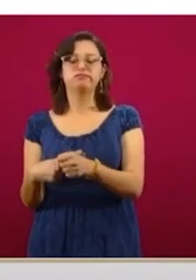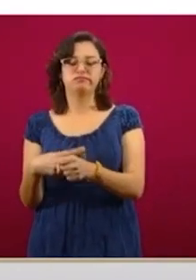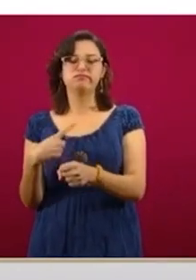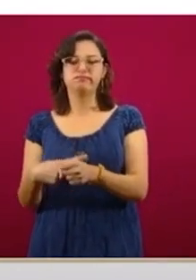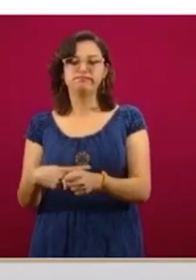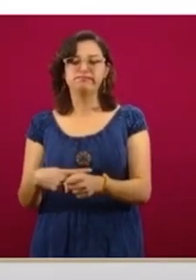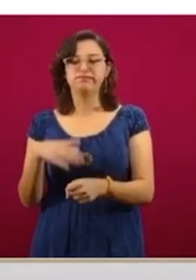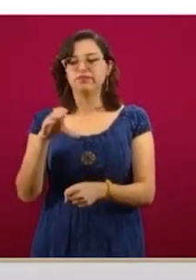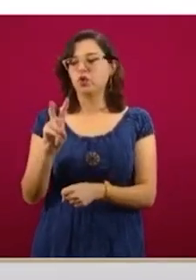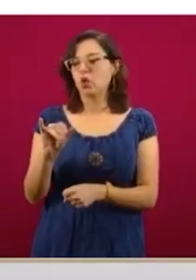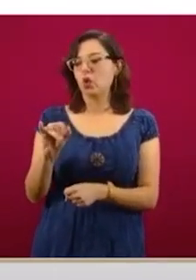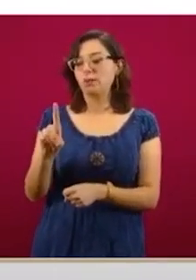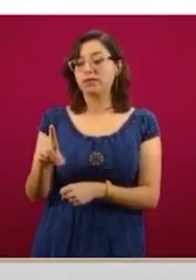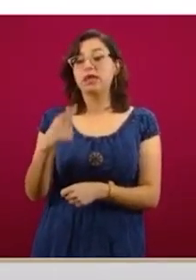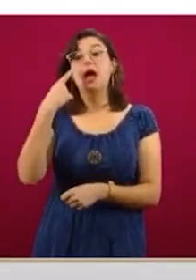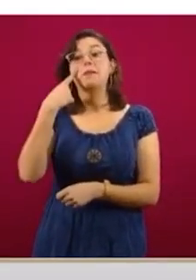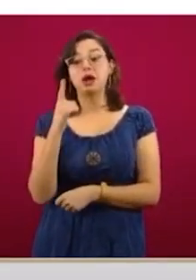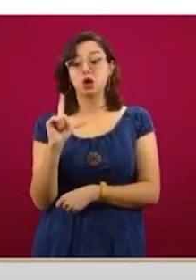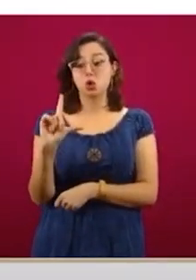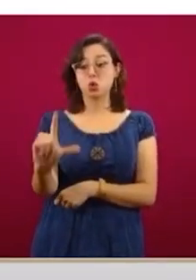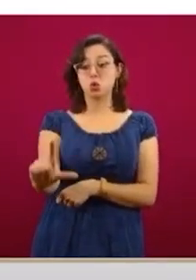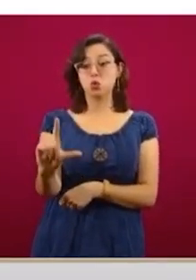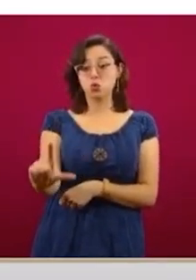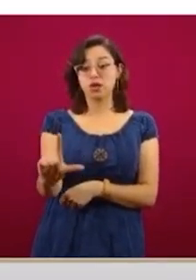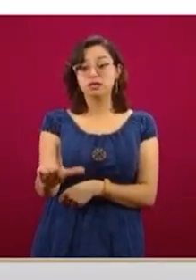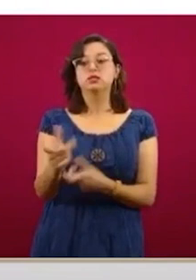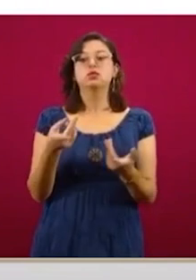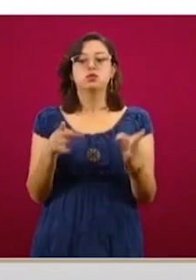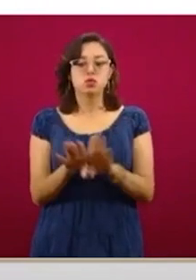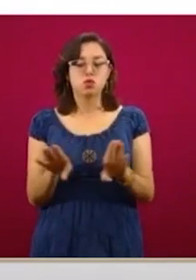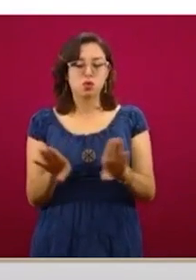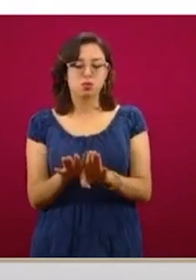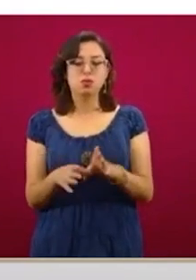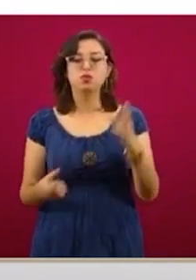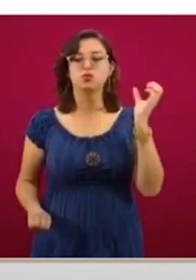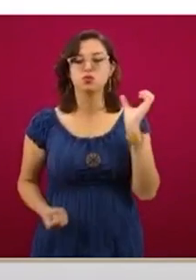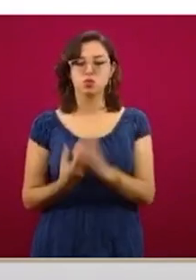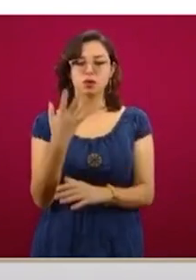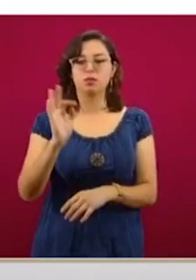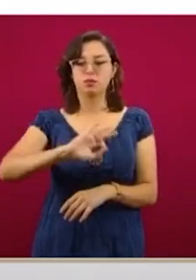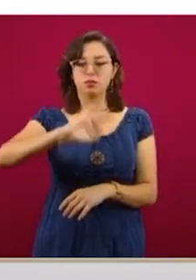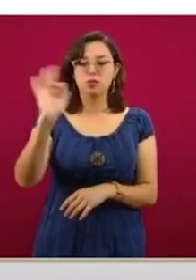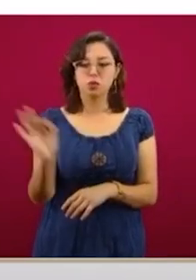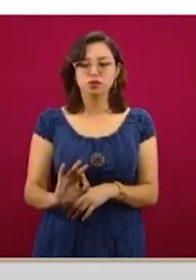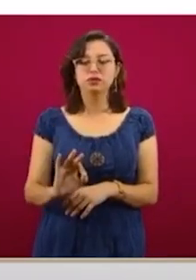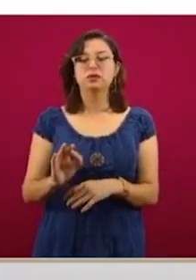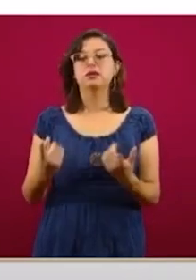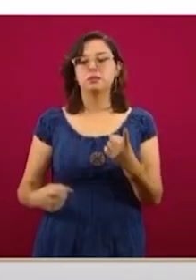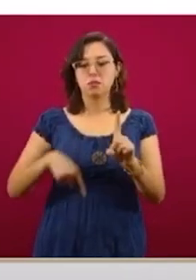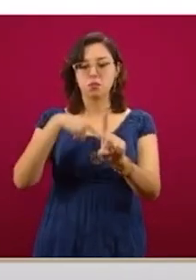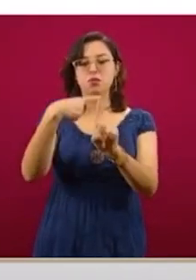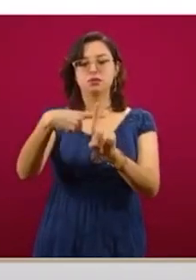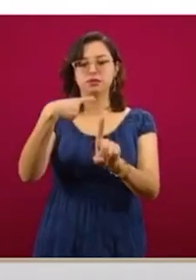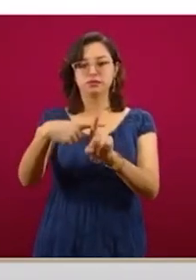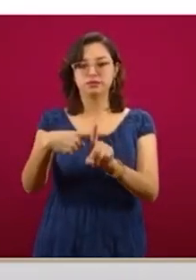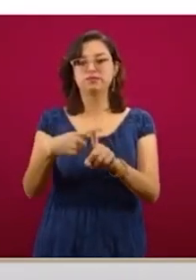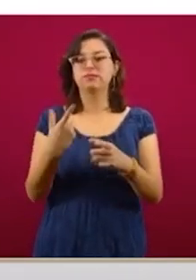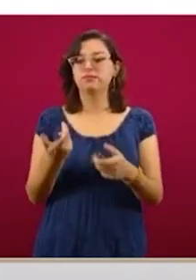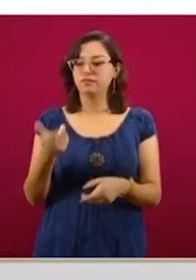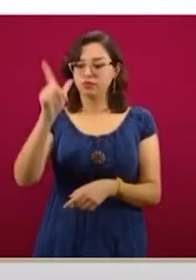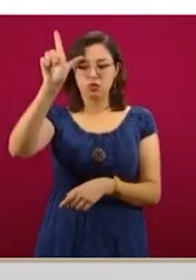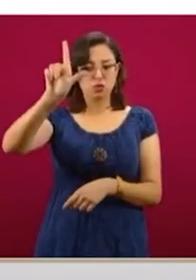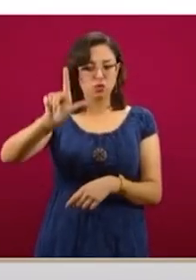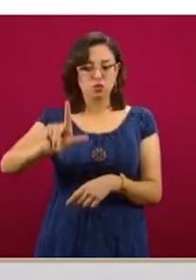también este próximo lunes, ya estamos cerca, cómo se actualiza este porcentaje de positividad, que lo vamos a estar presentando todos los